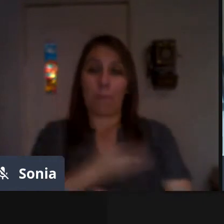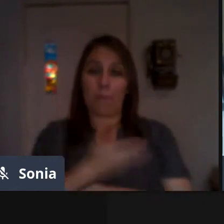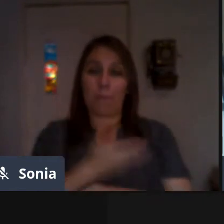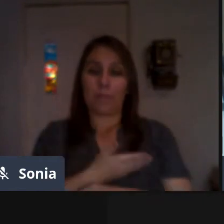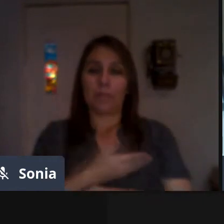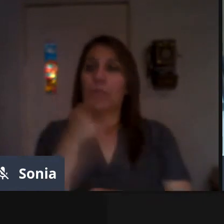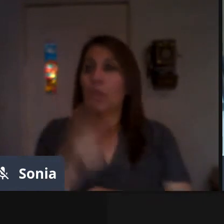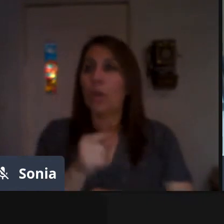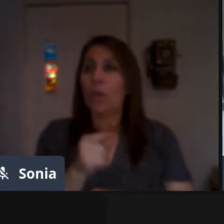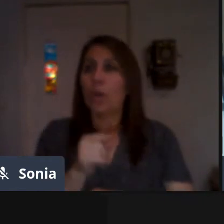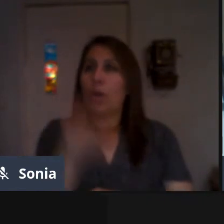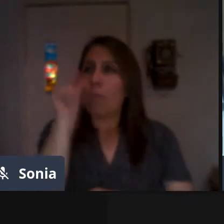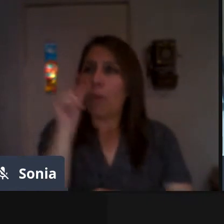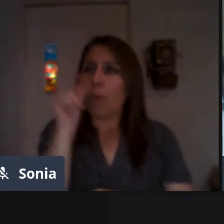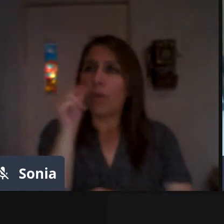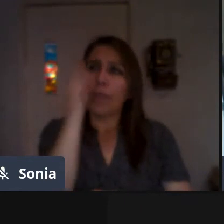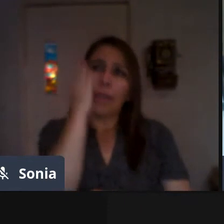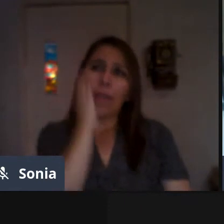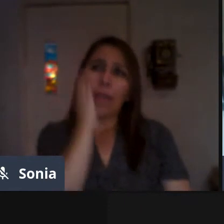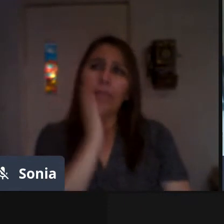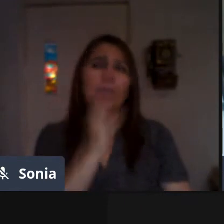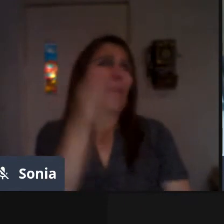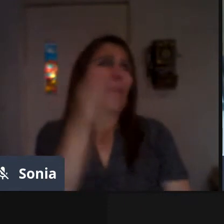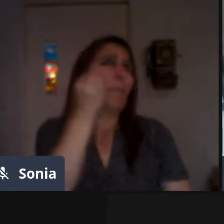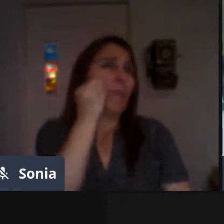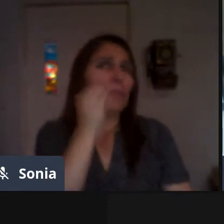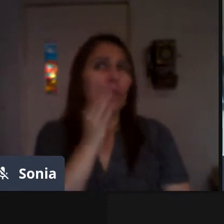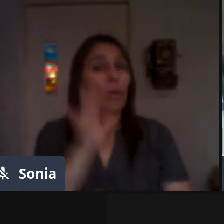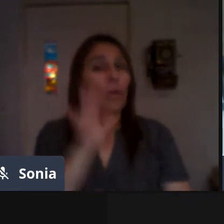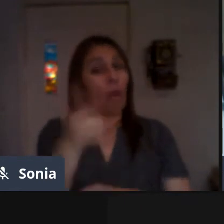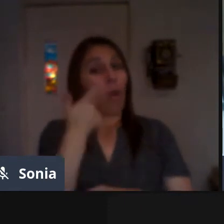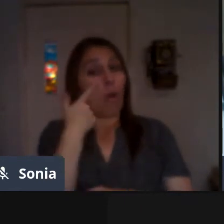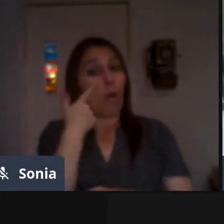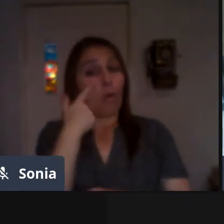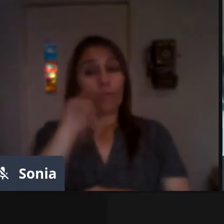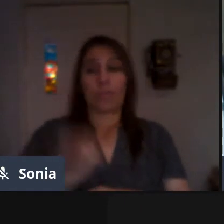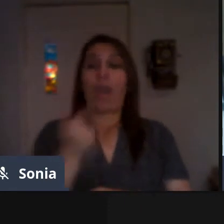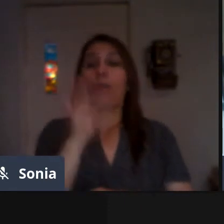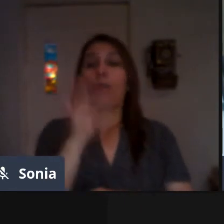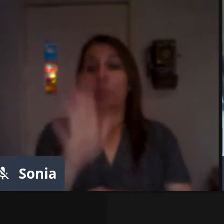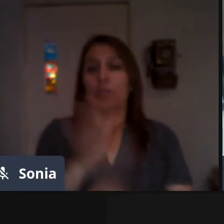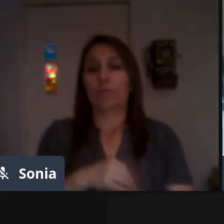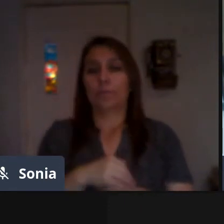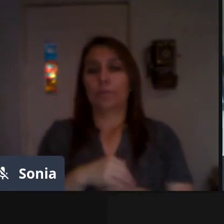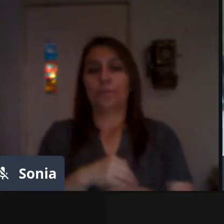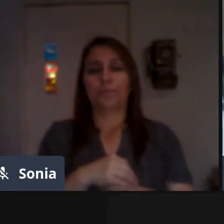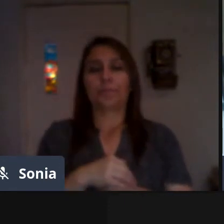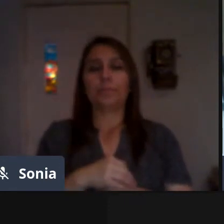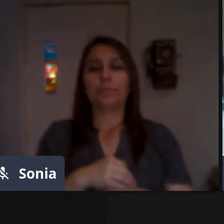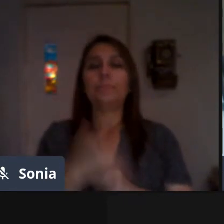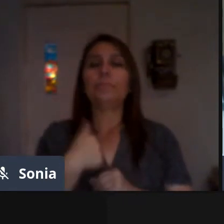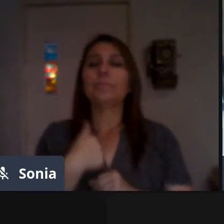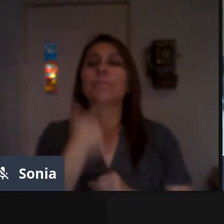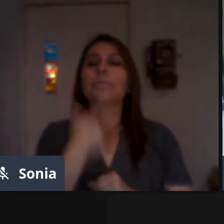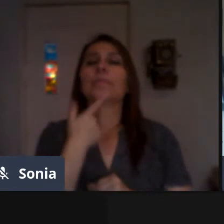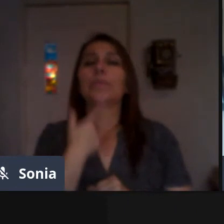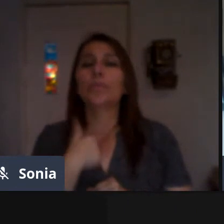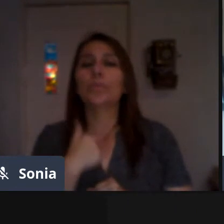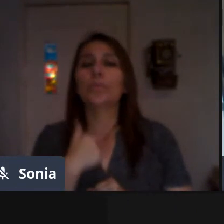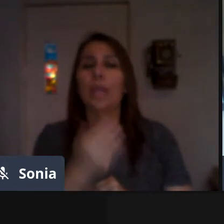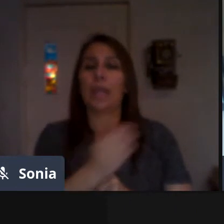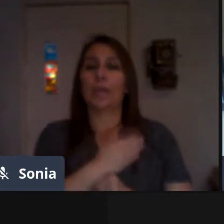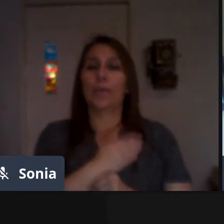acarician y el beso esa es una situación abusiva a mí lo que me encanta de esta novela es que justamente fernando la retomando